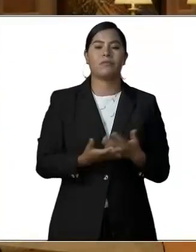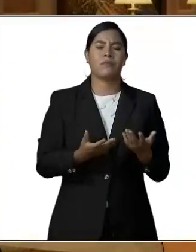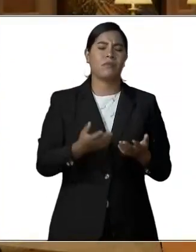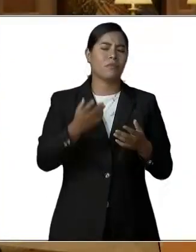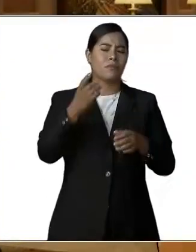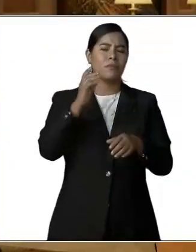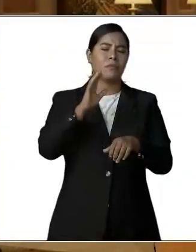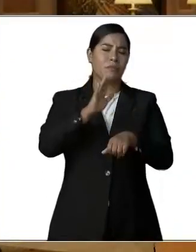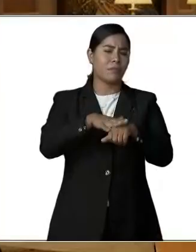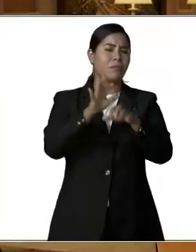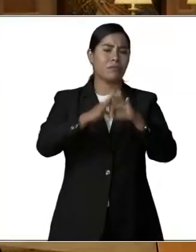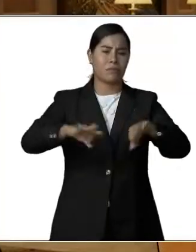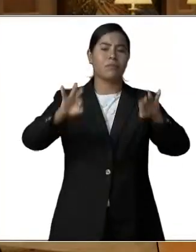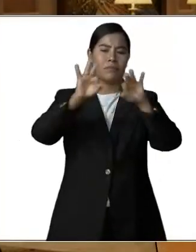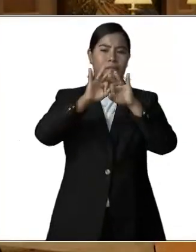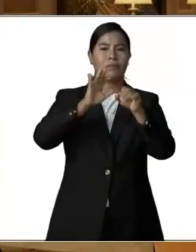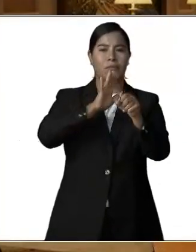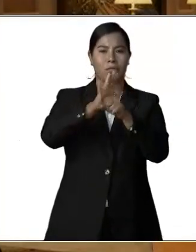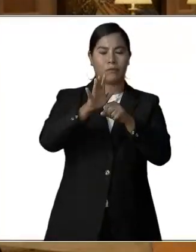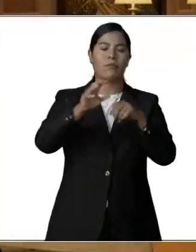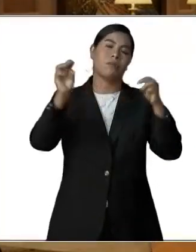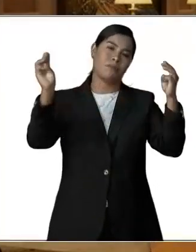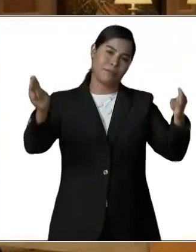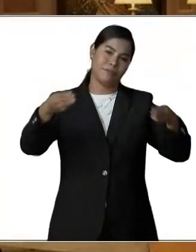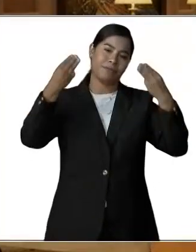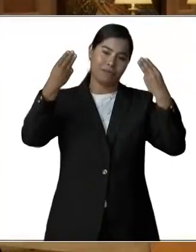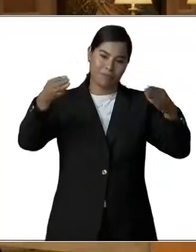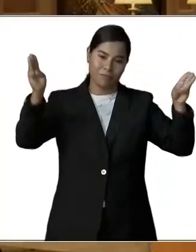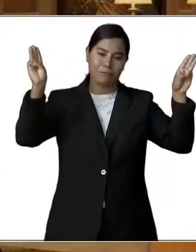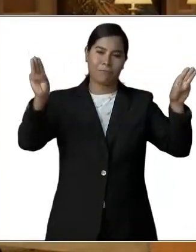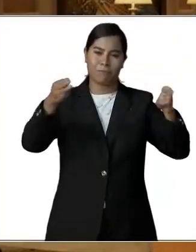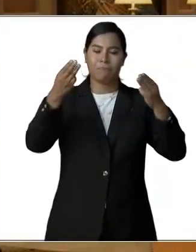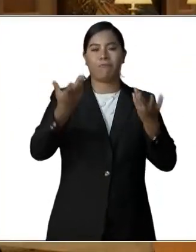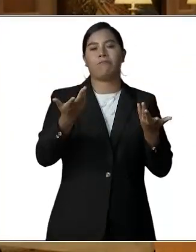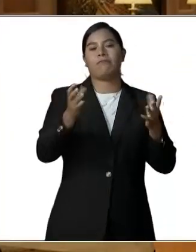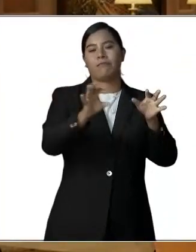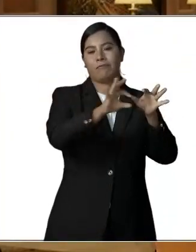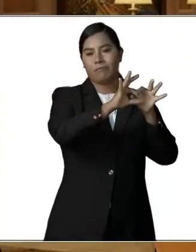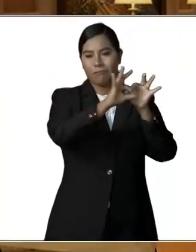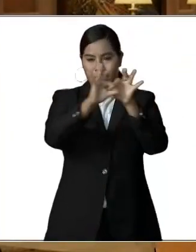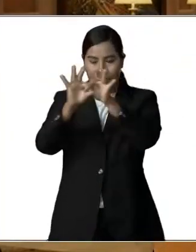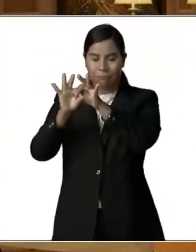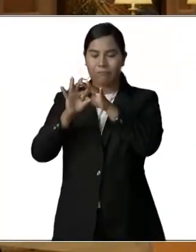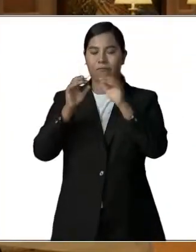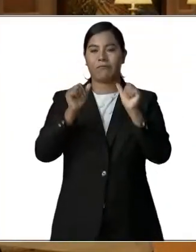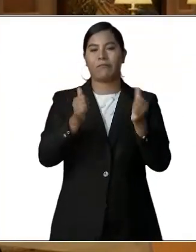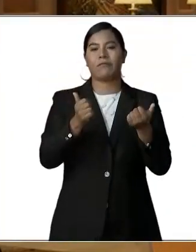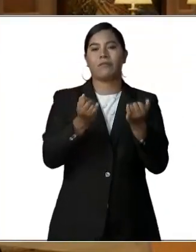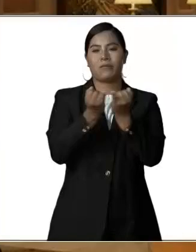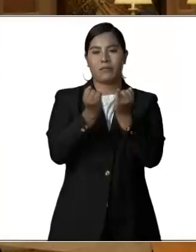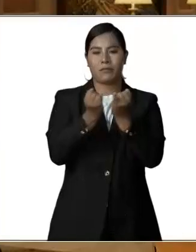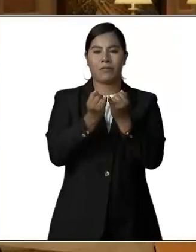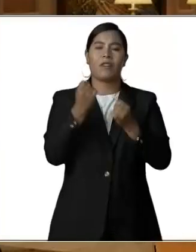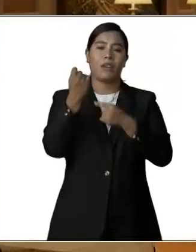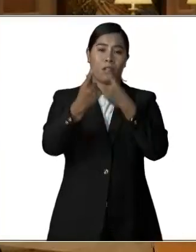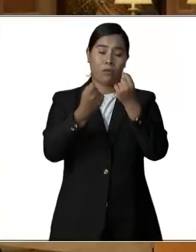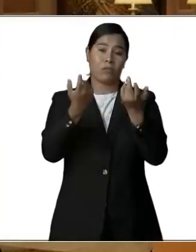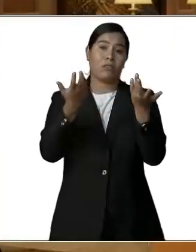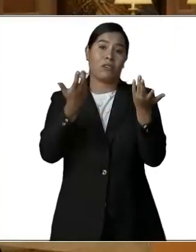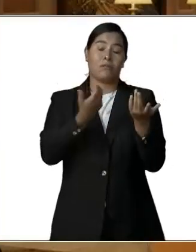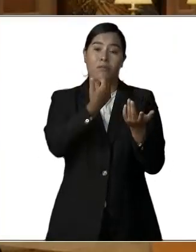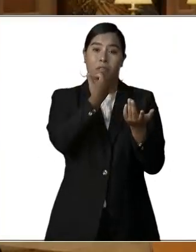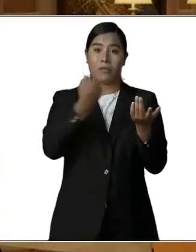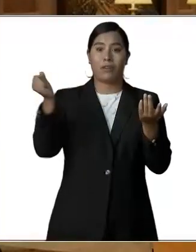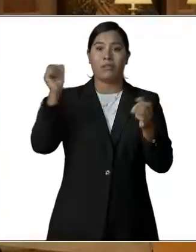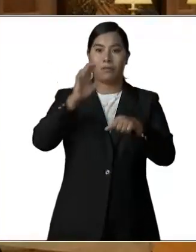que es el arreglo, es la armonía. Tú lo dijiste ahorita. Hay gente que le mete muchos semitonos, por ejemplo, hay gente que mete sencillos. Igual suena, igual